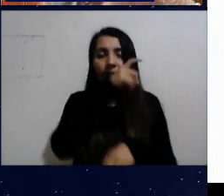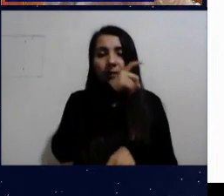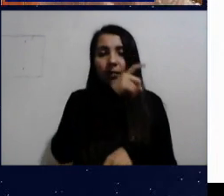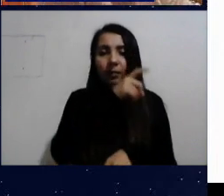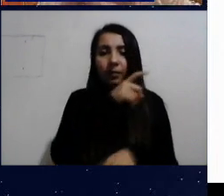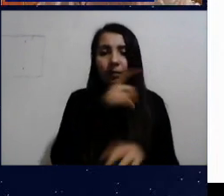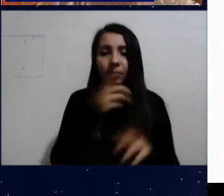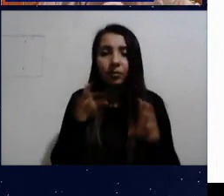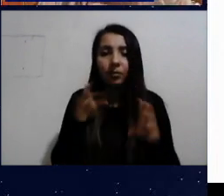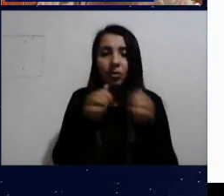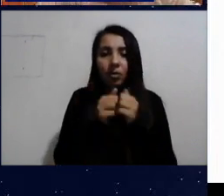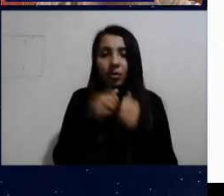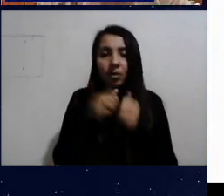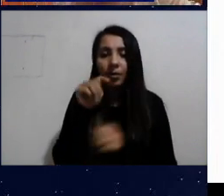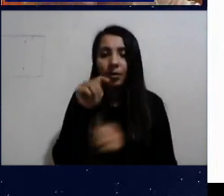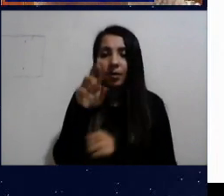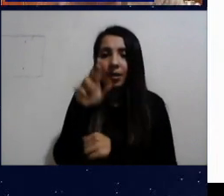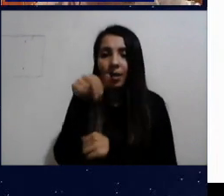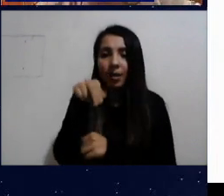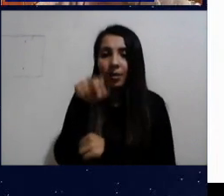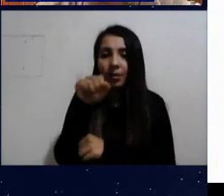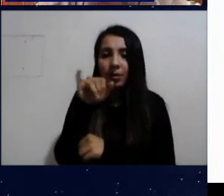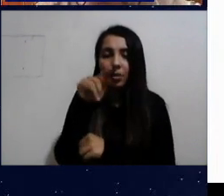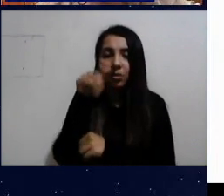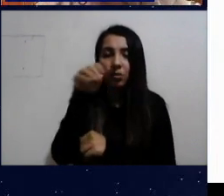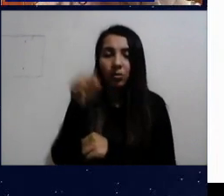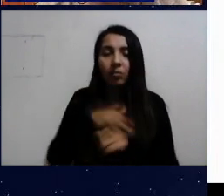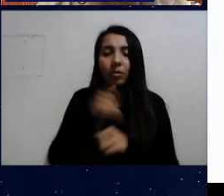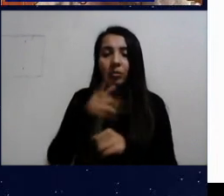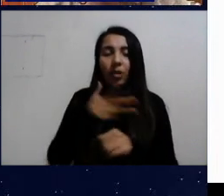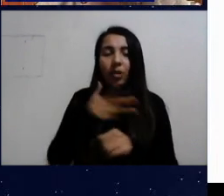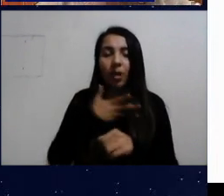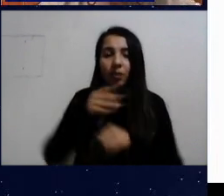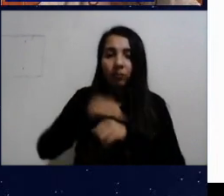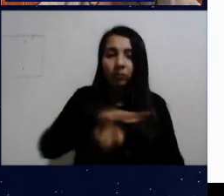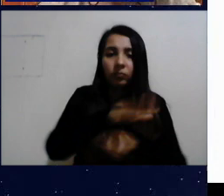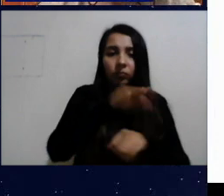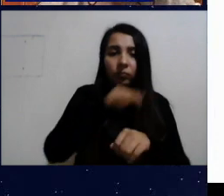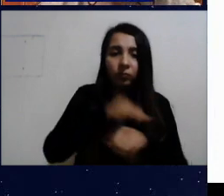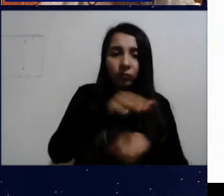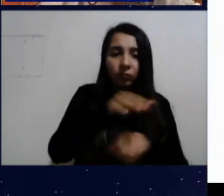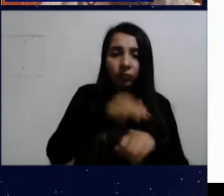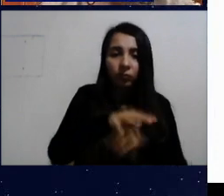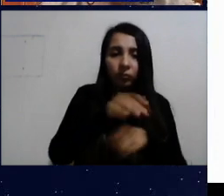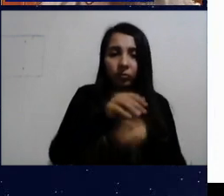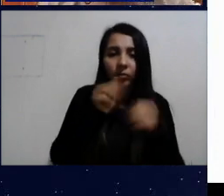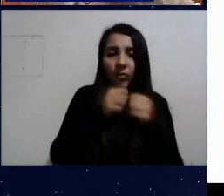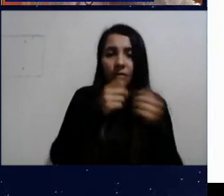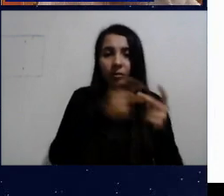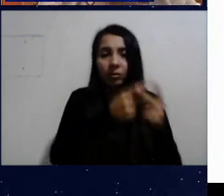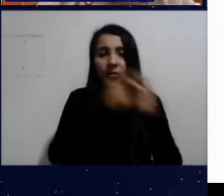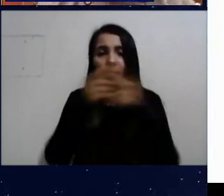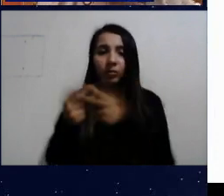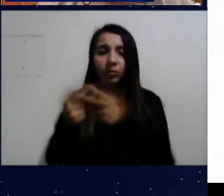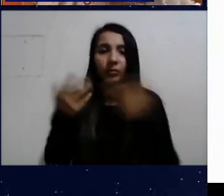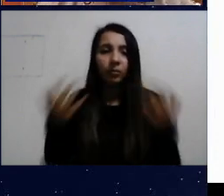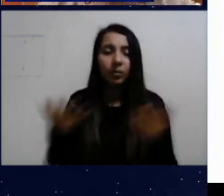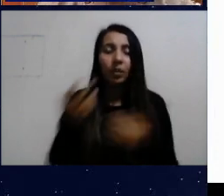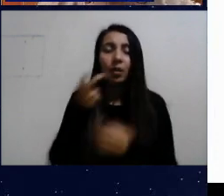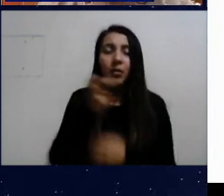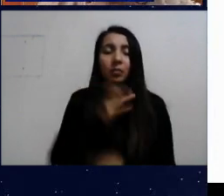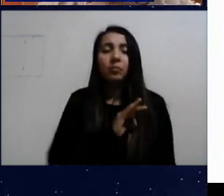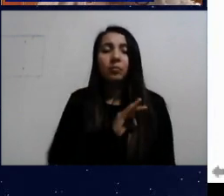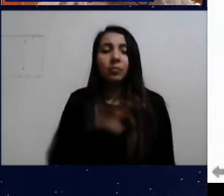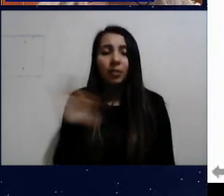el eclipse de radiación que produce el planeta cuando pasa delante de su estrella, pues es factible en este caso, porque